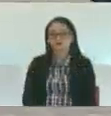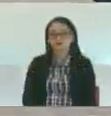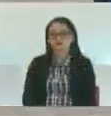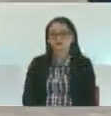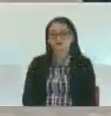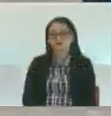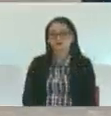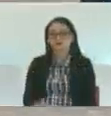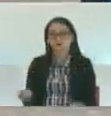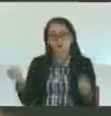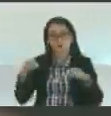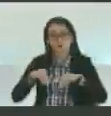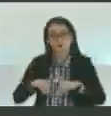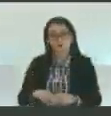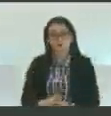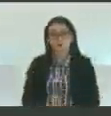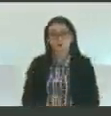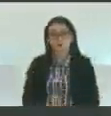¿Están de acuerdo?